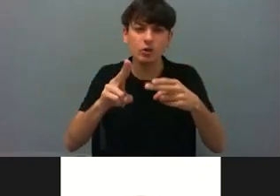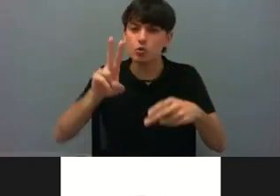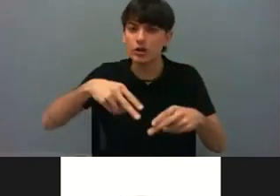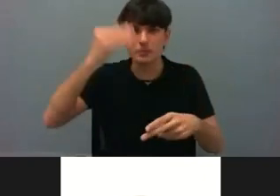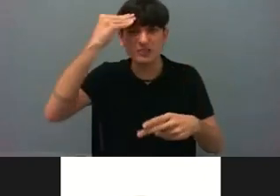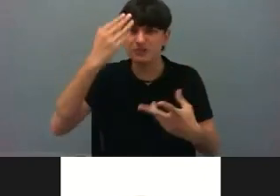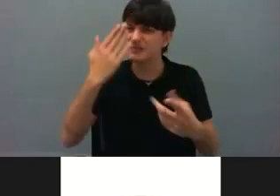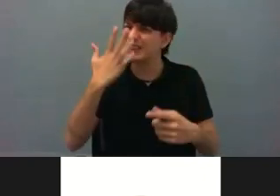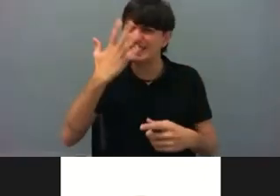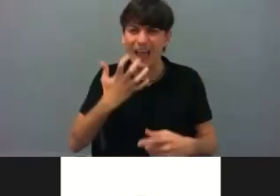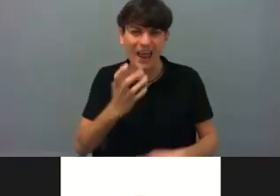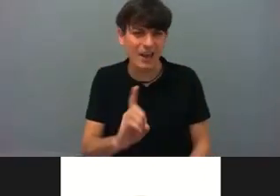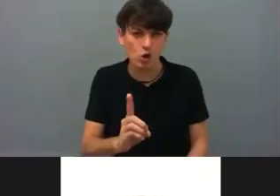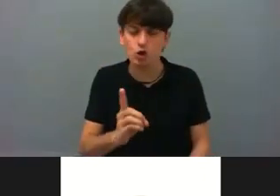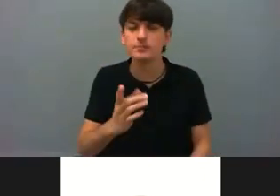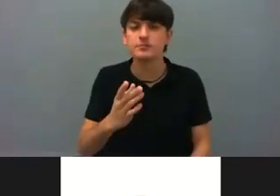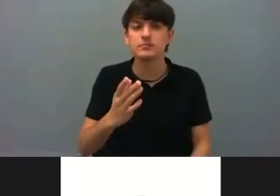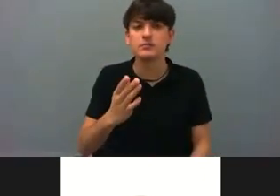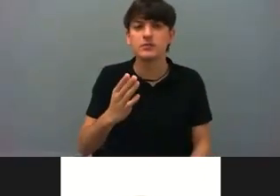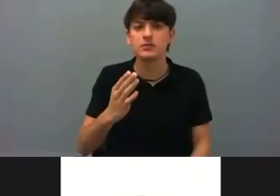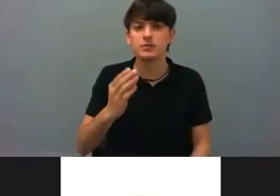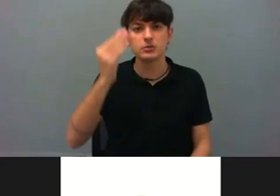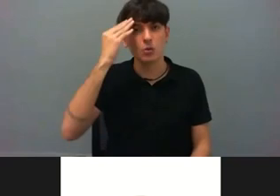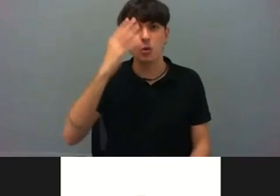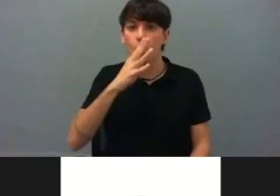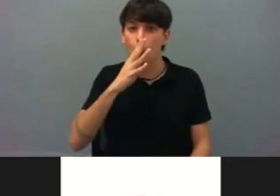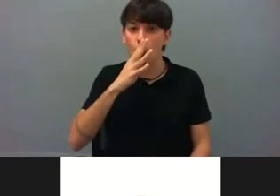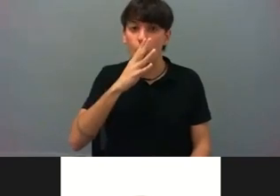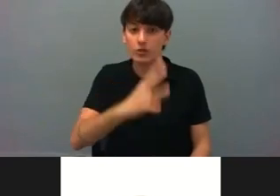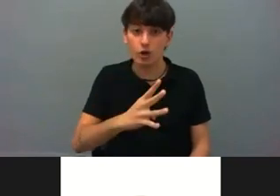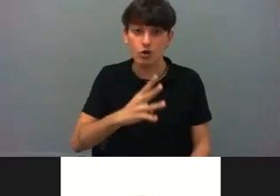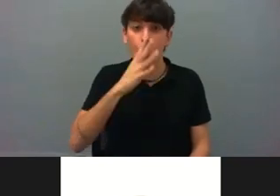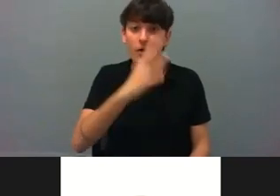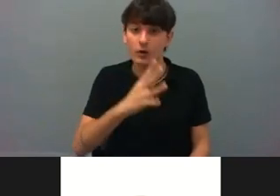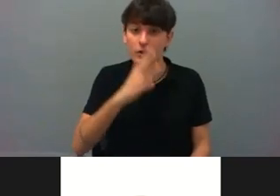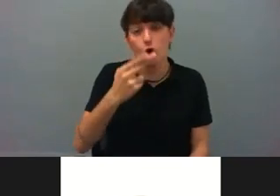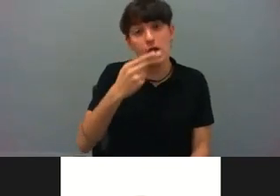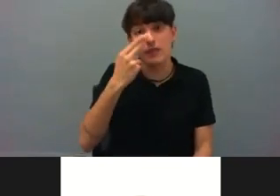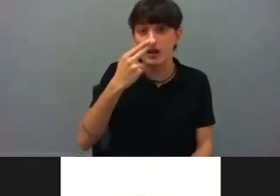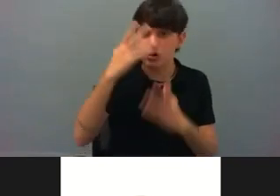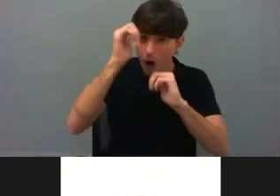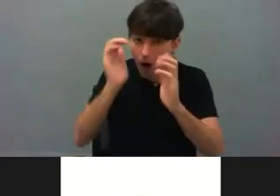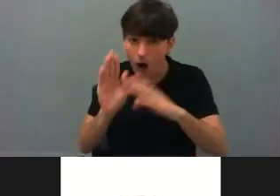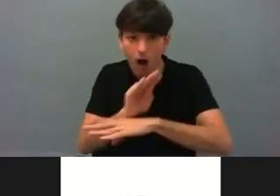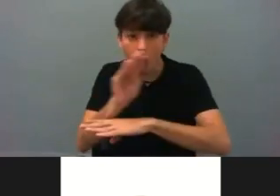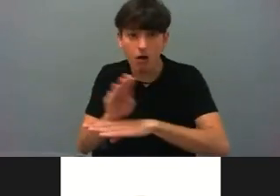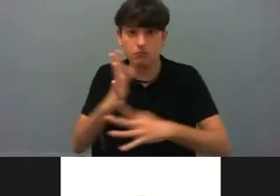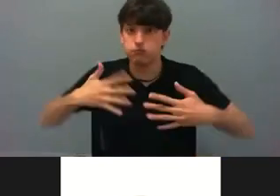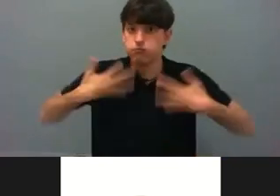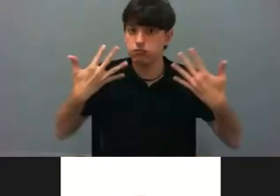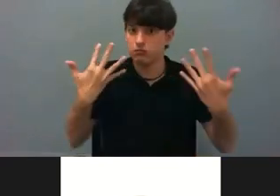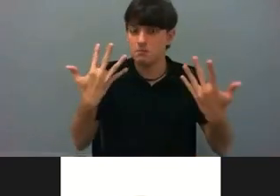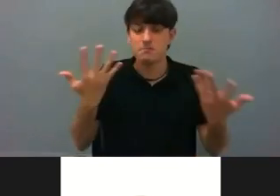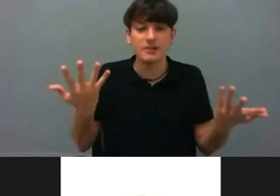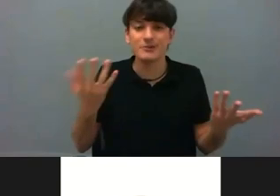como he dicho, solo les interesamos cada 4 años, nada más. Uh-huh. Pero yo no veo resultados que socialmente a mí me... luego